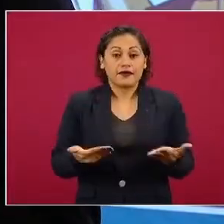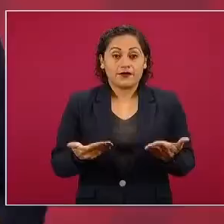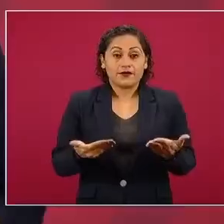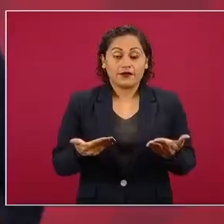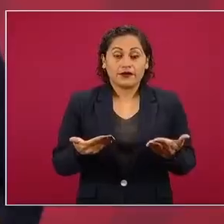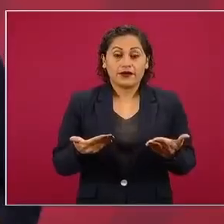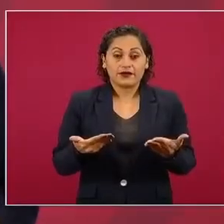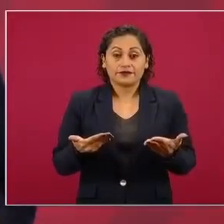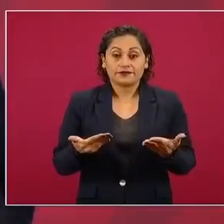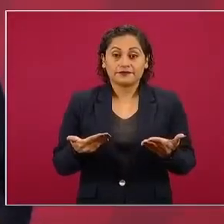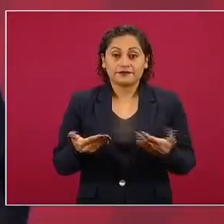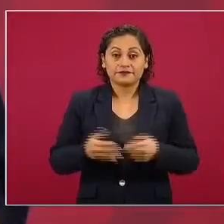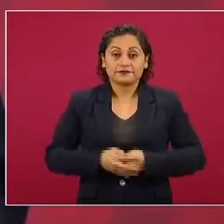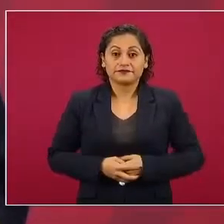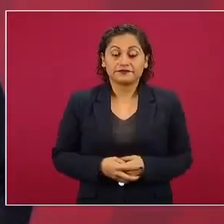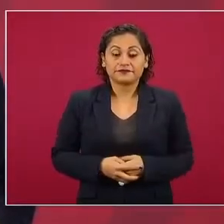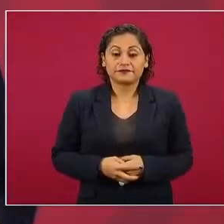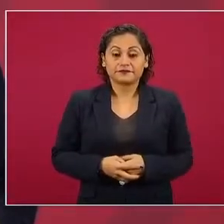pues